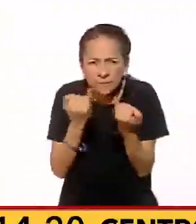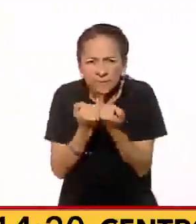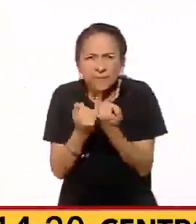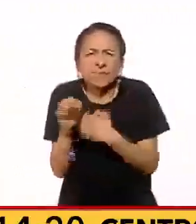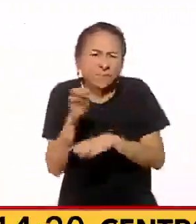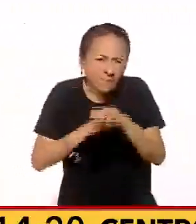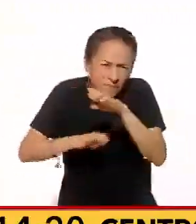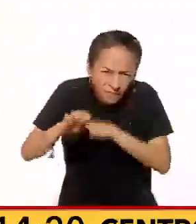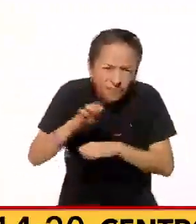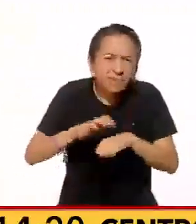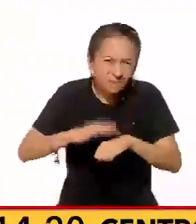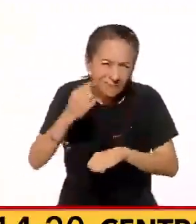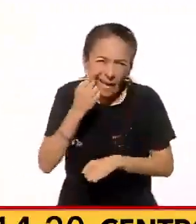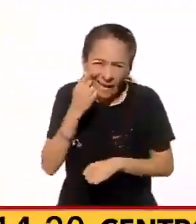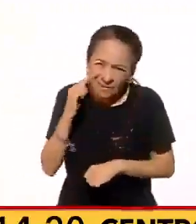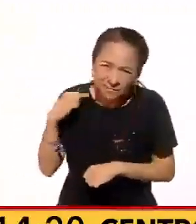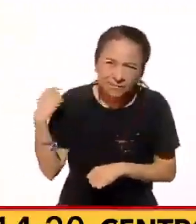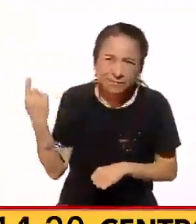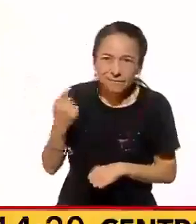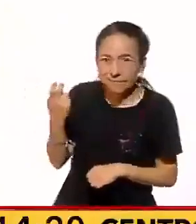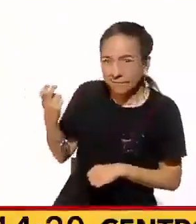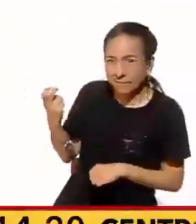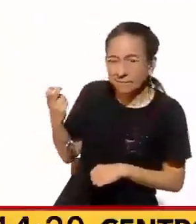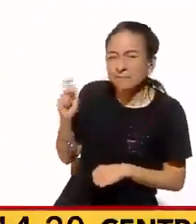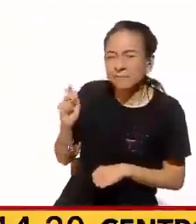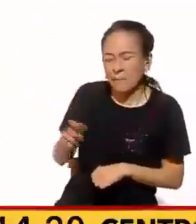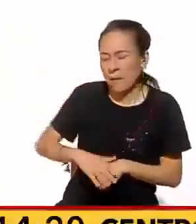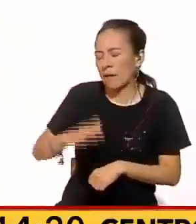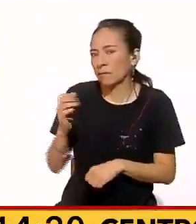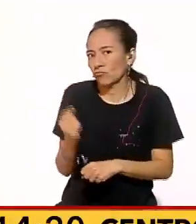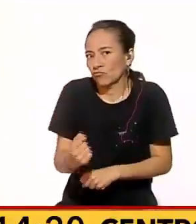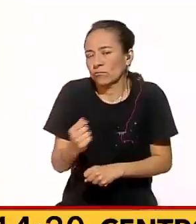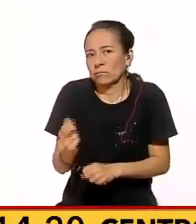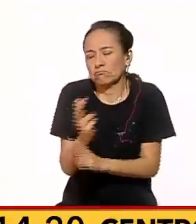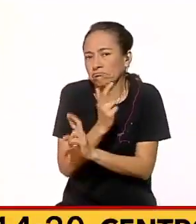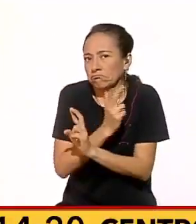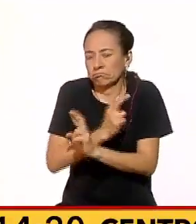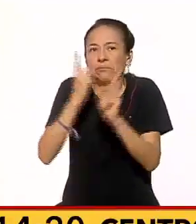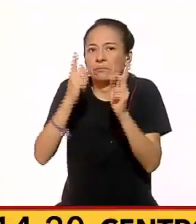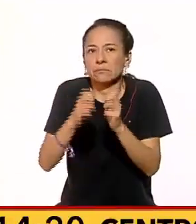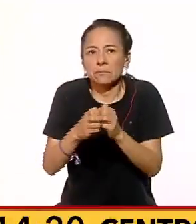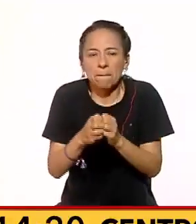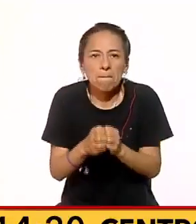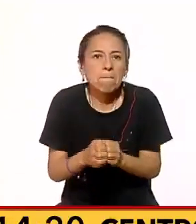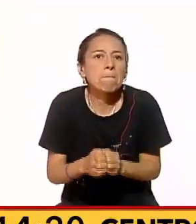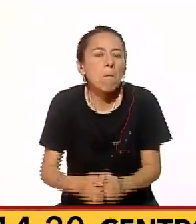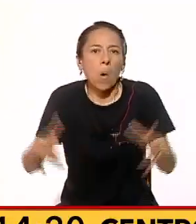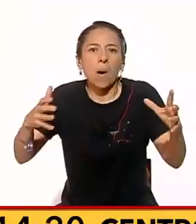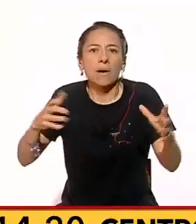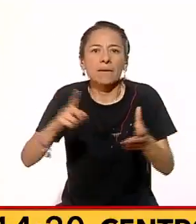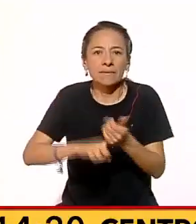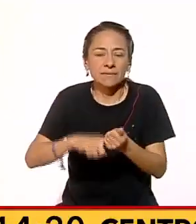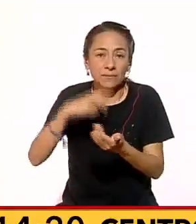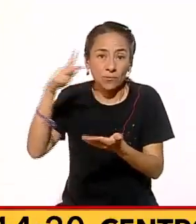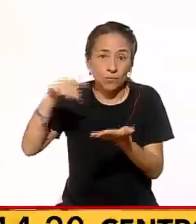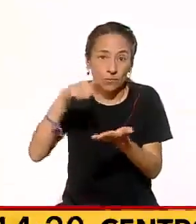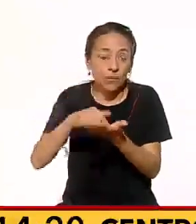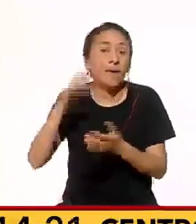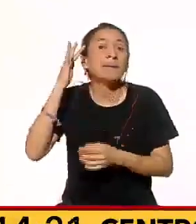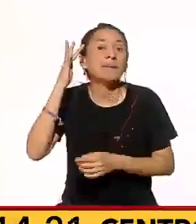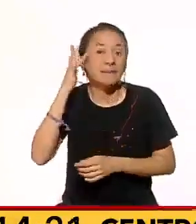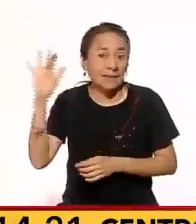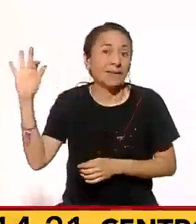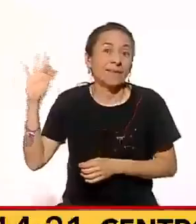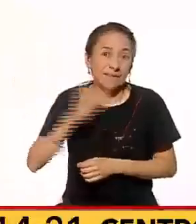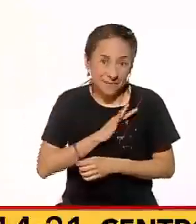consorcios empresariales, se detonó el crecimiento de Santa Fe. Creemos